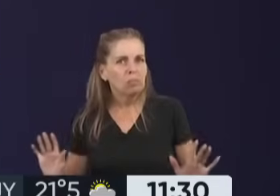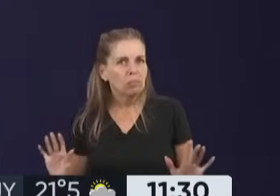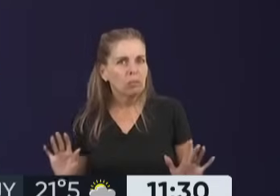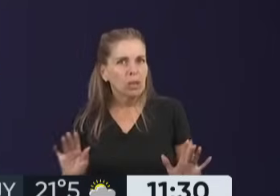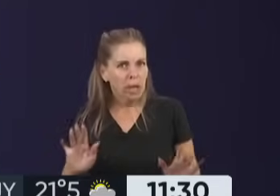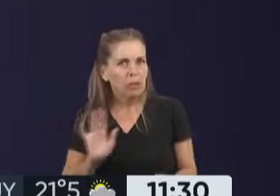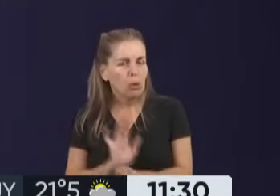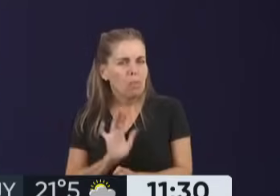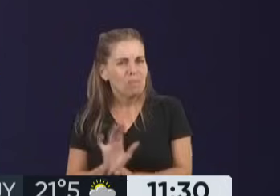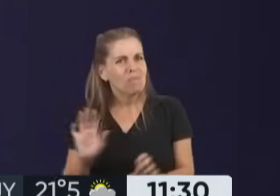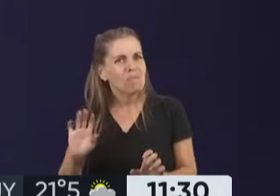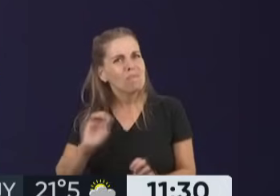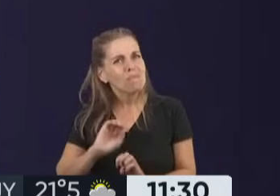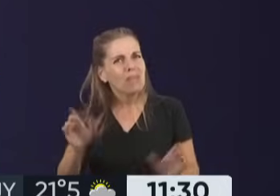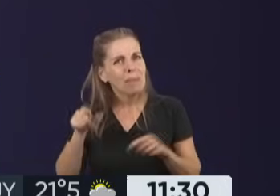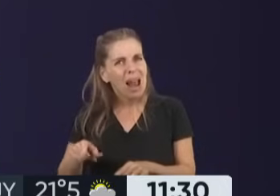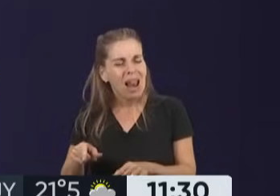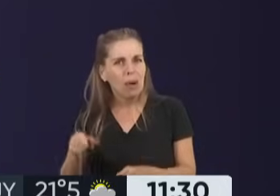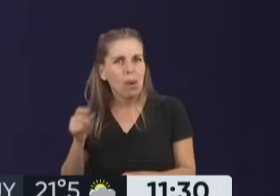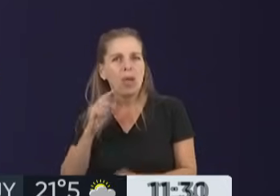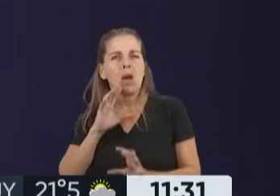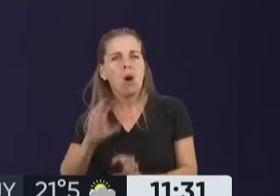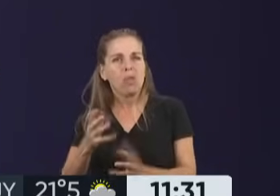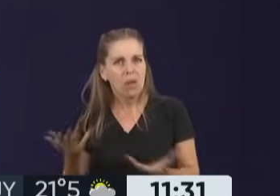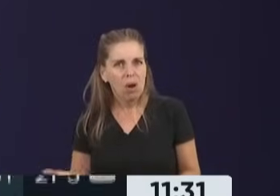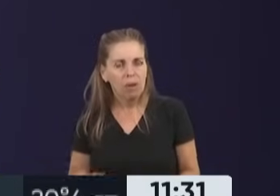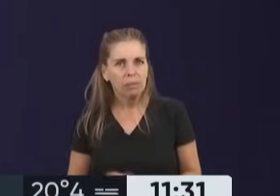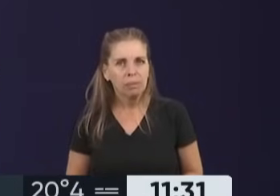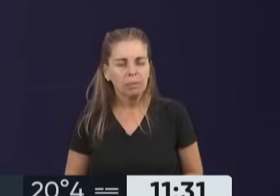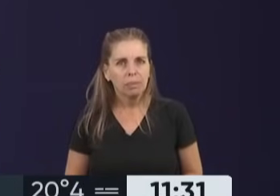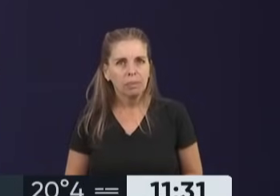mucha maldad, porque además